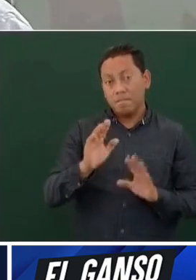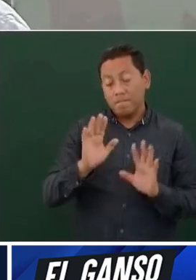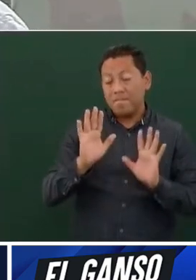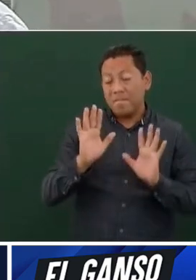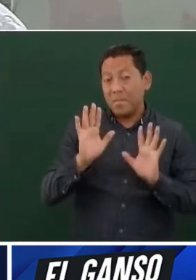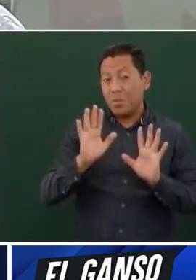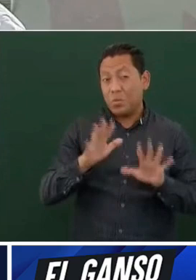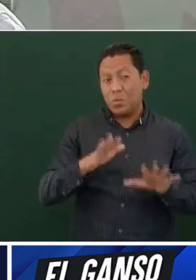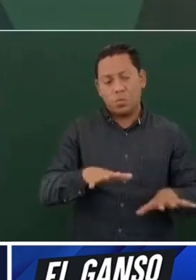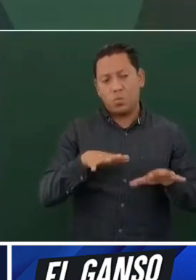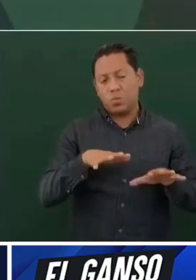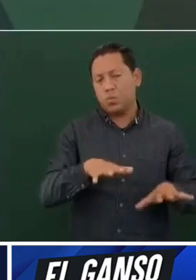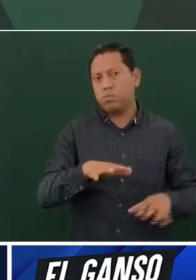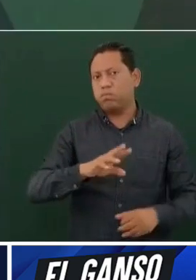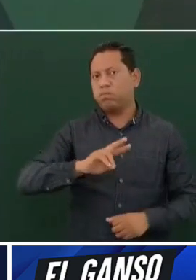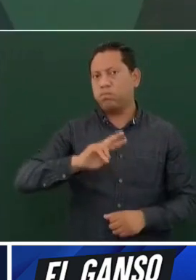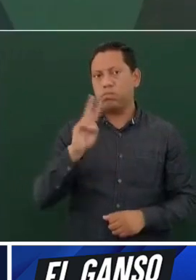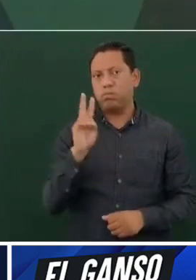increíble, ¿no?